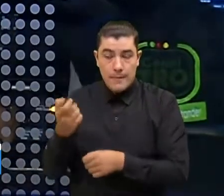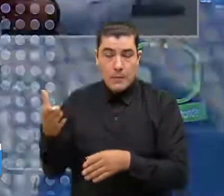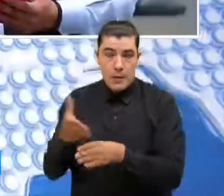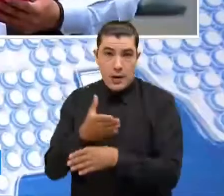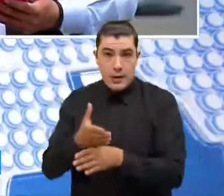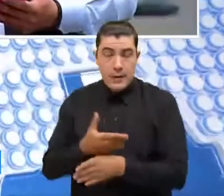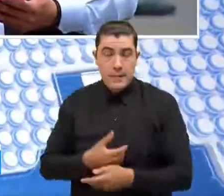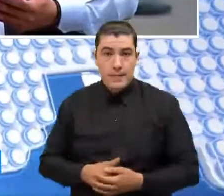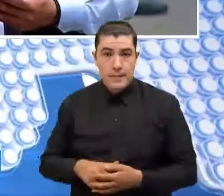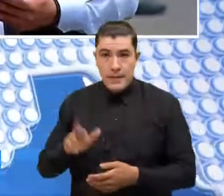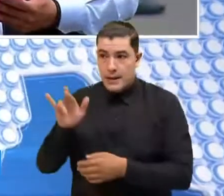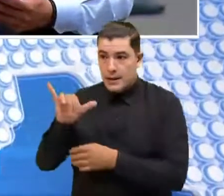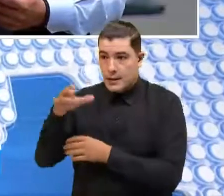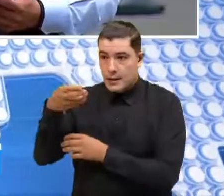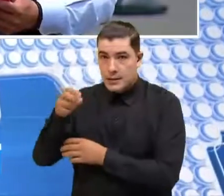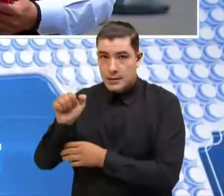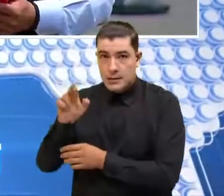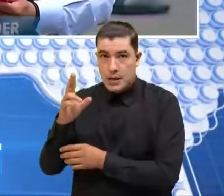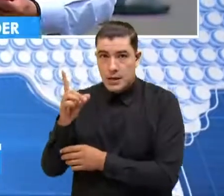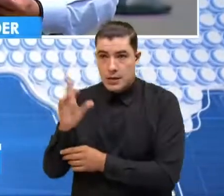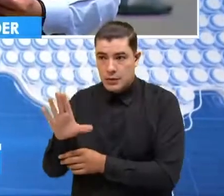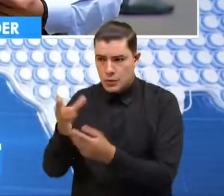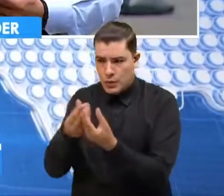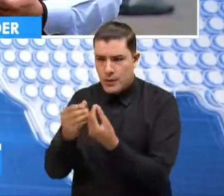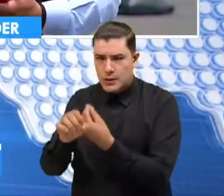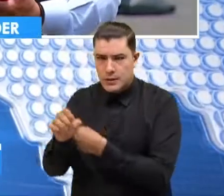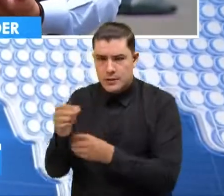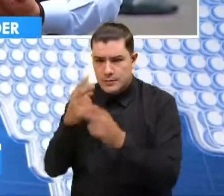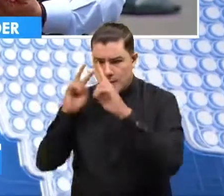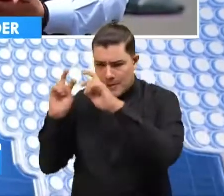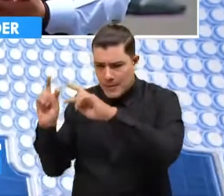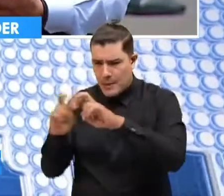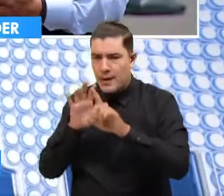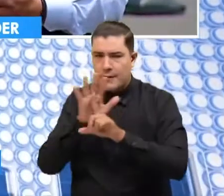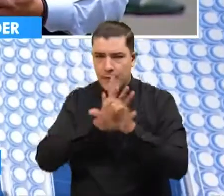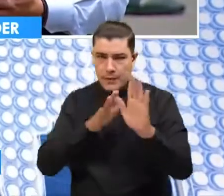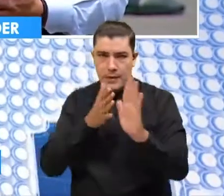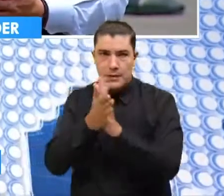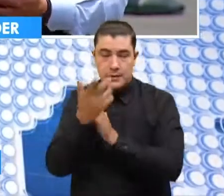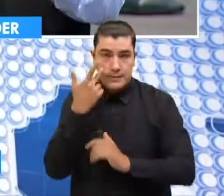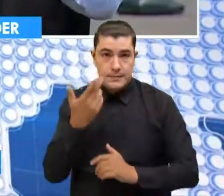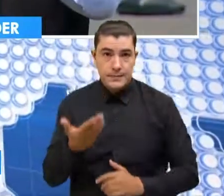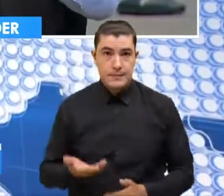estado tomando le pulso a esta situación que observaremos a continuación en la siguiente lata